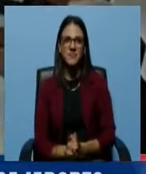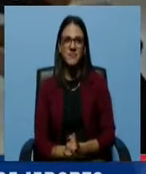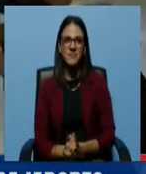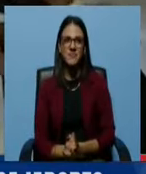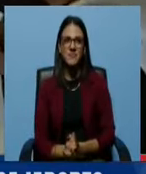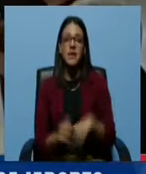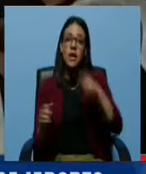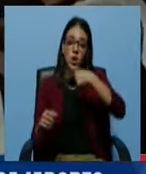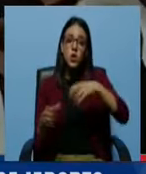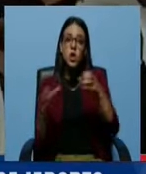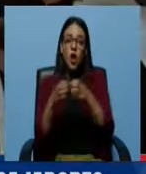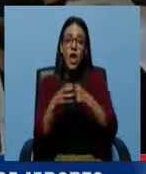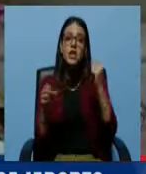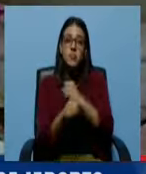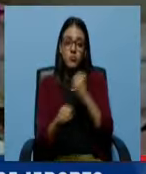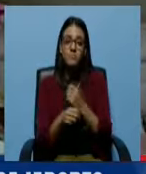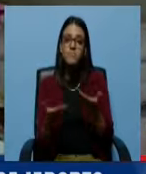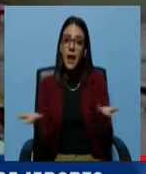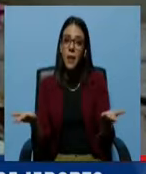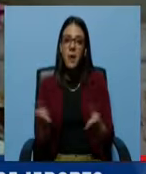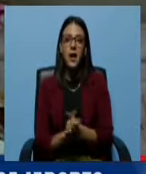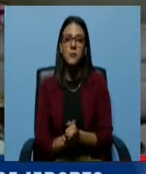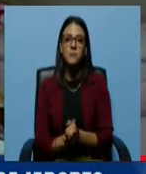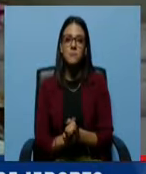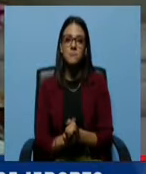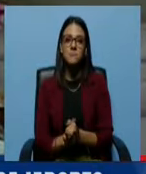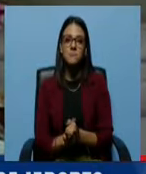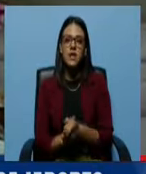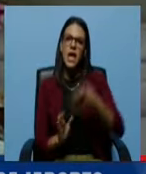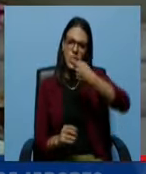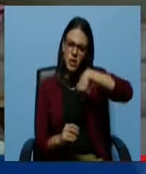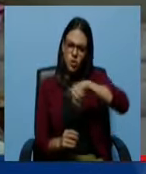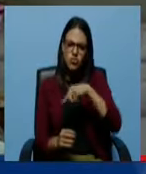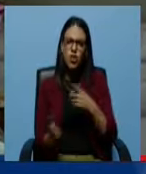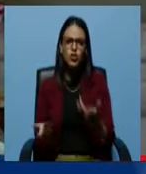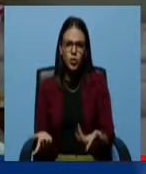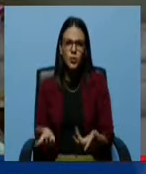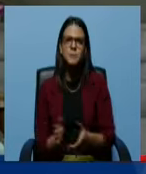Este equipo de trabajo con el que estamos